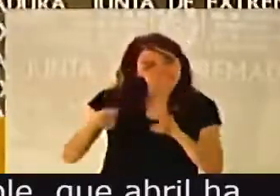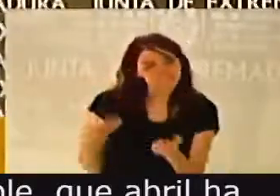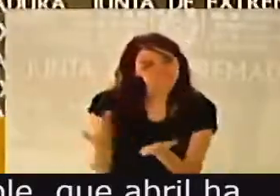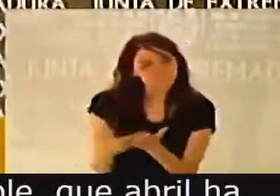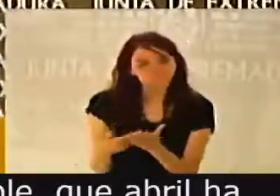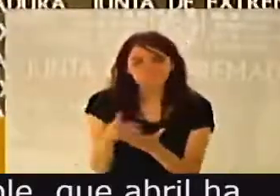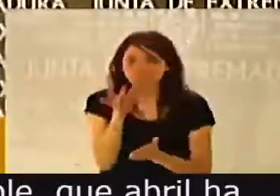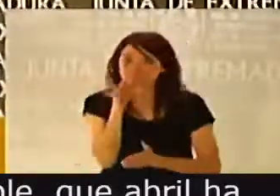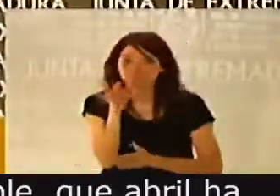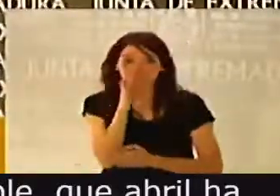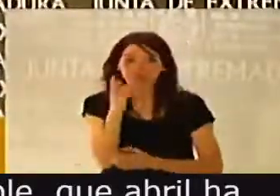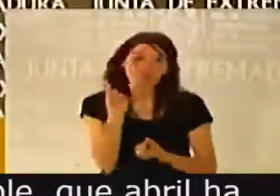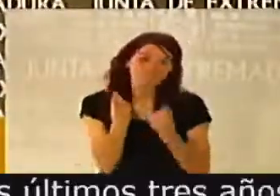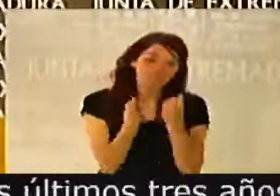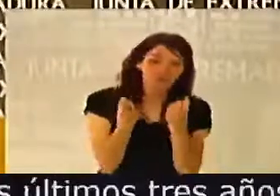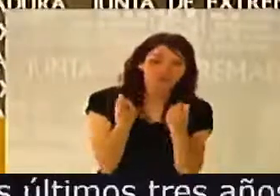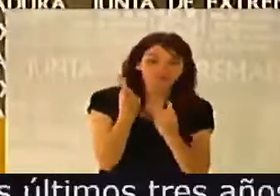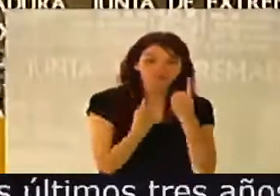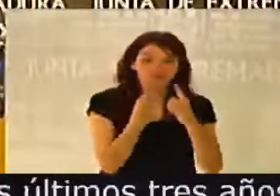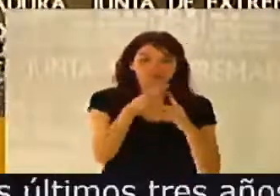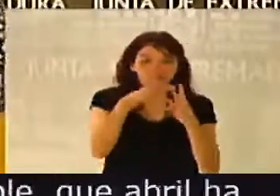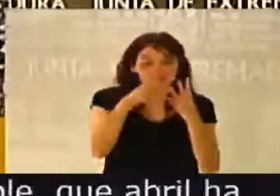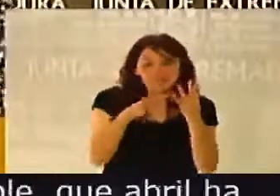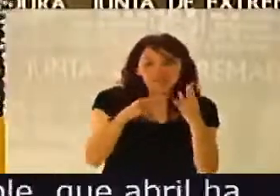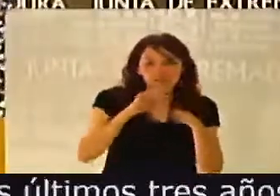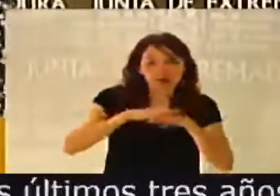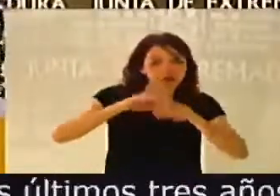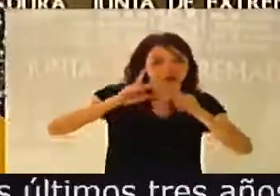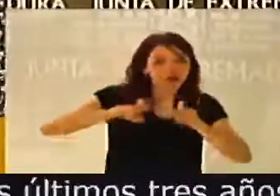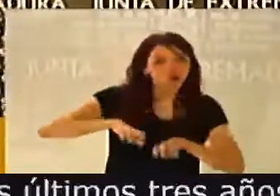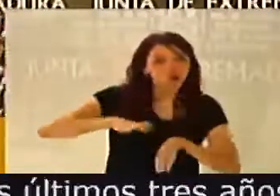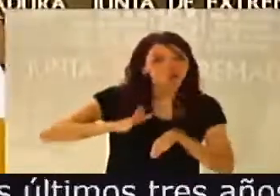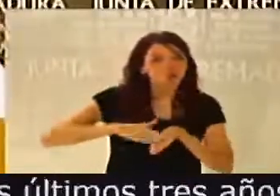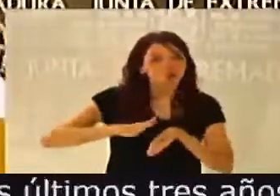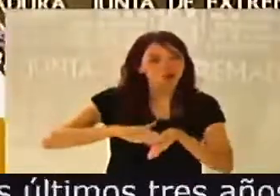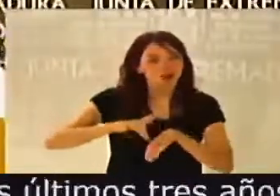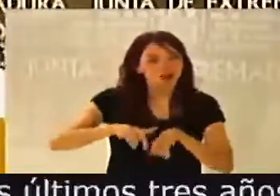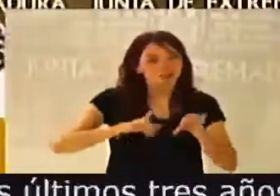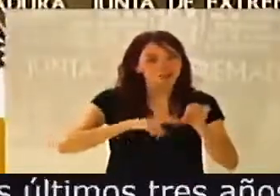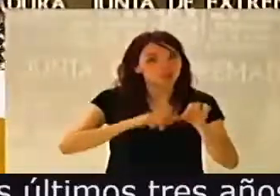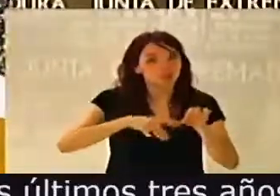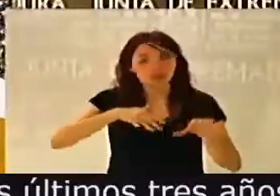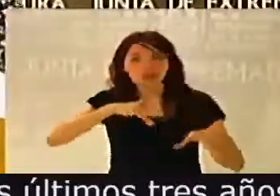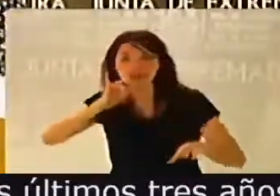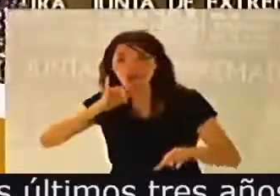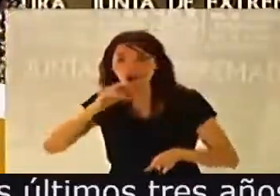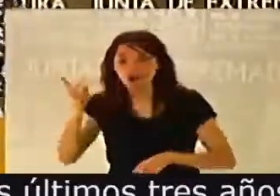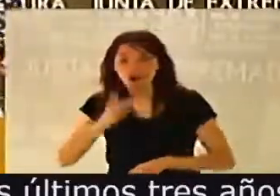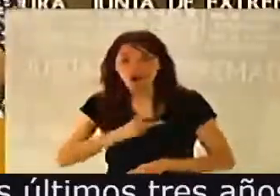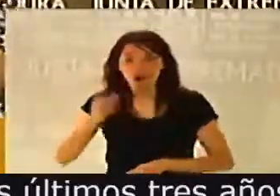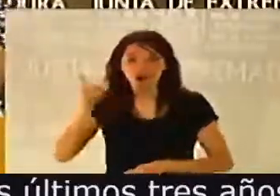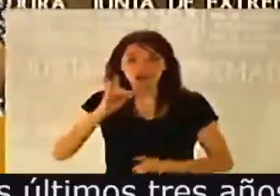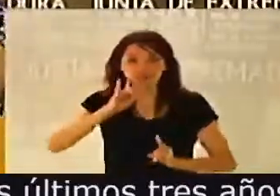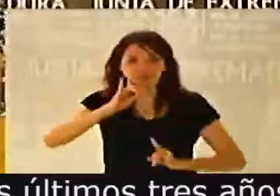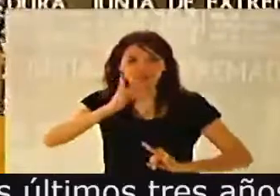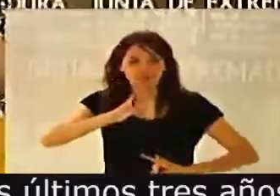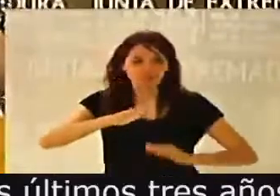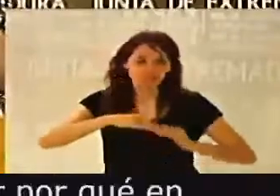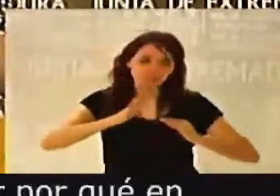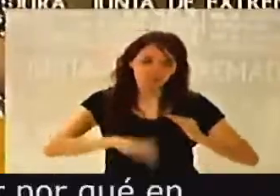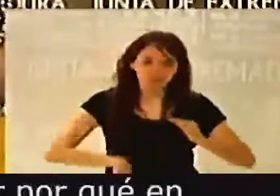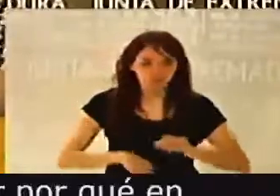faltan todavía elementos para poder analizar por qué en Extremadura y en La Rioja los datos de llamadas son